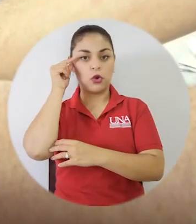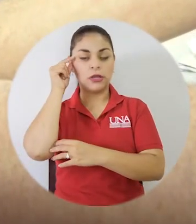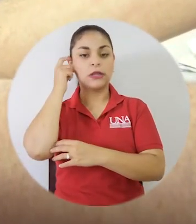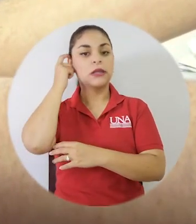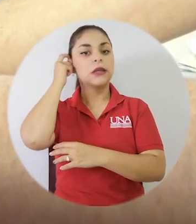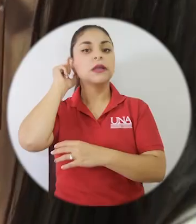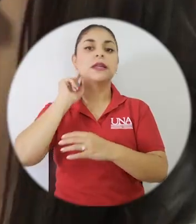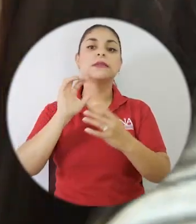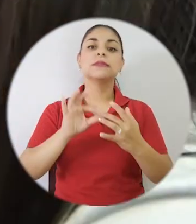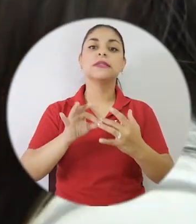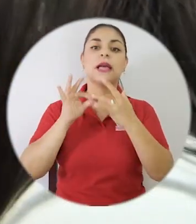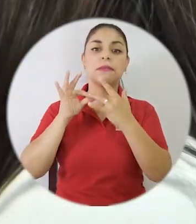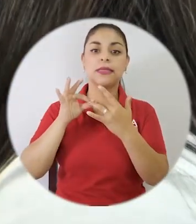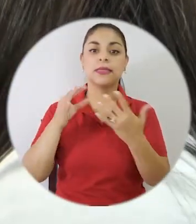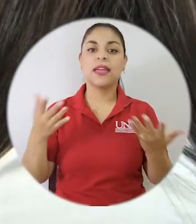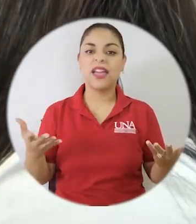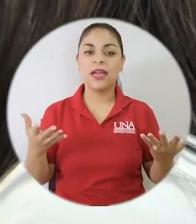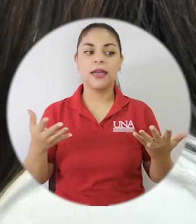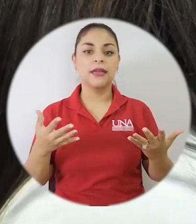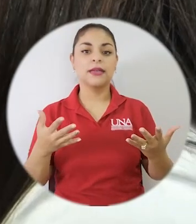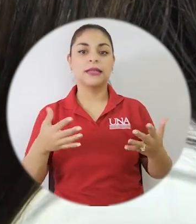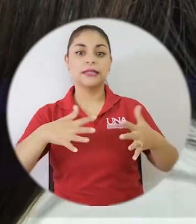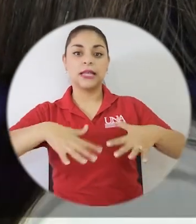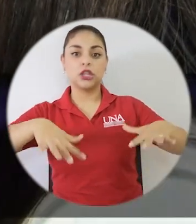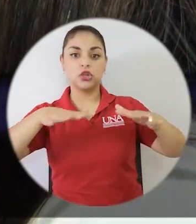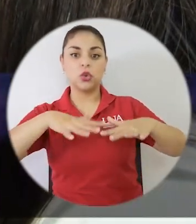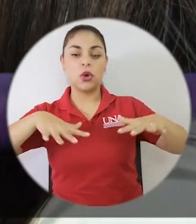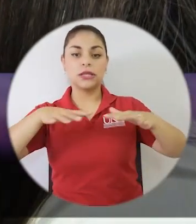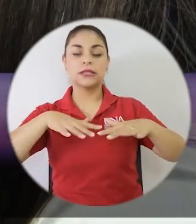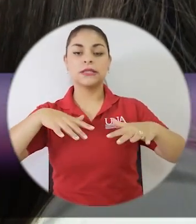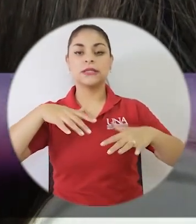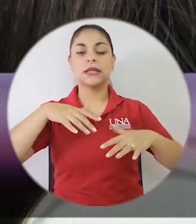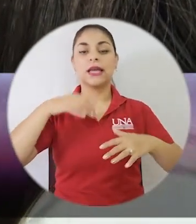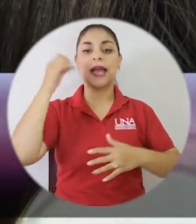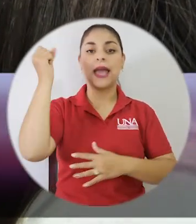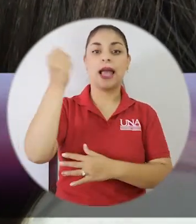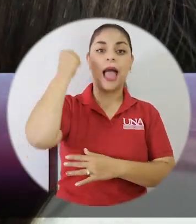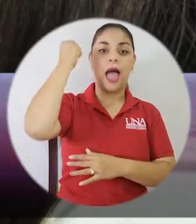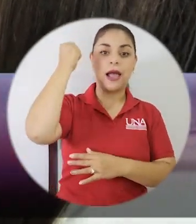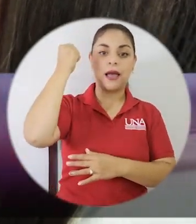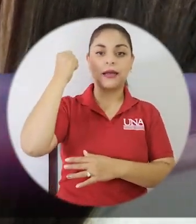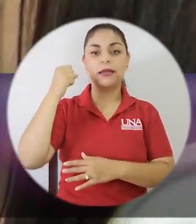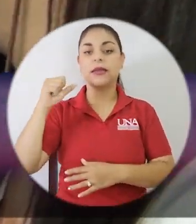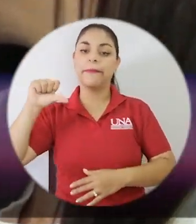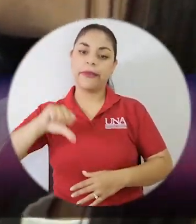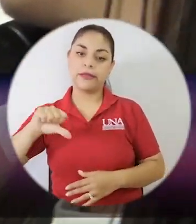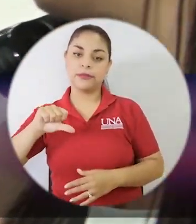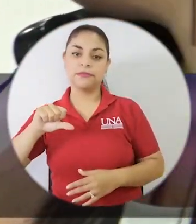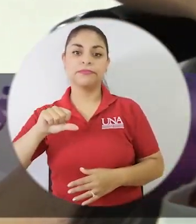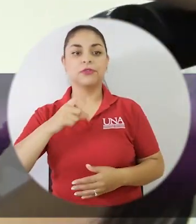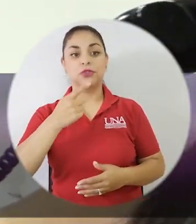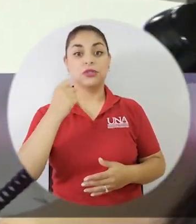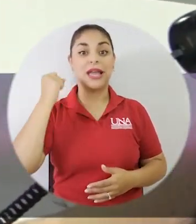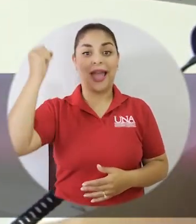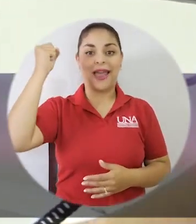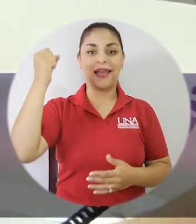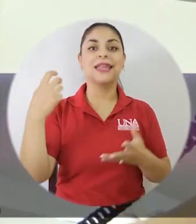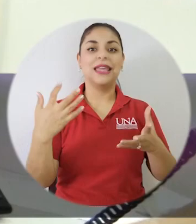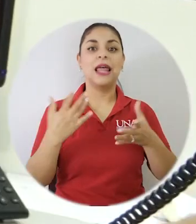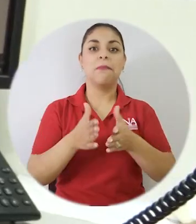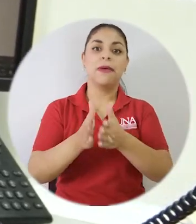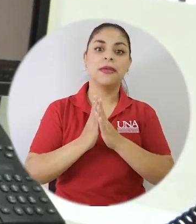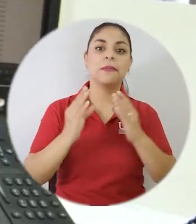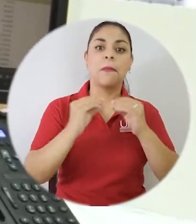los sectores más ganadores, porque siempre hay sectores ganadores y perdedores en la definición de reformas institucionales y